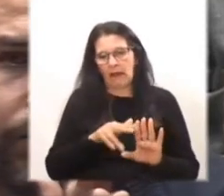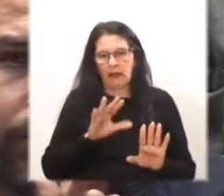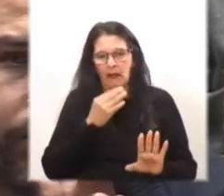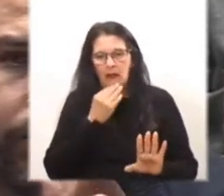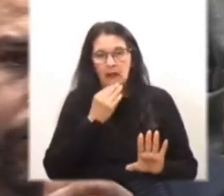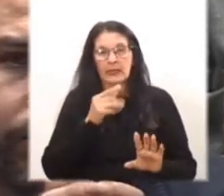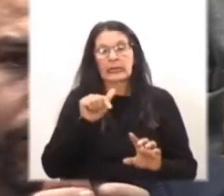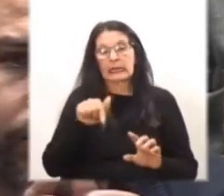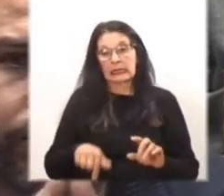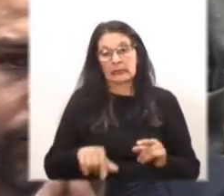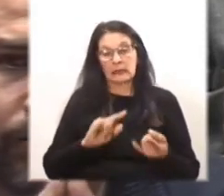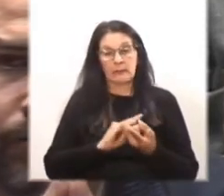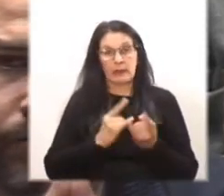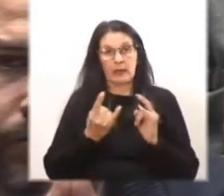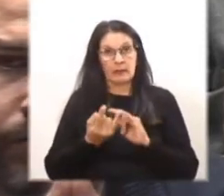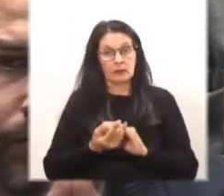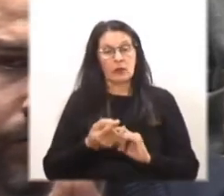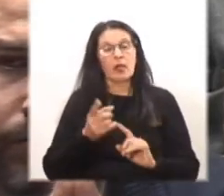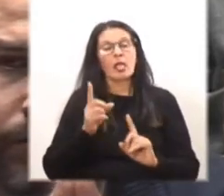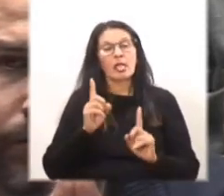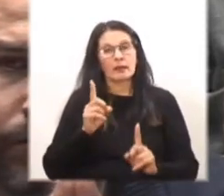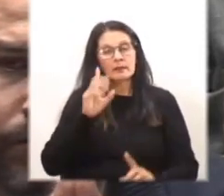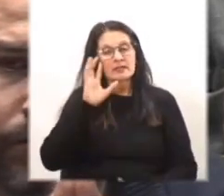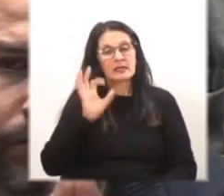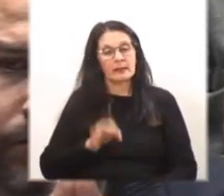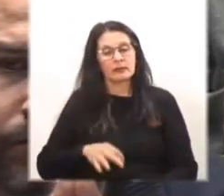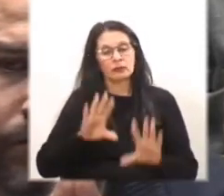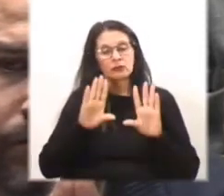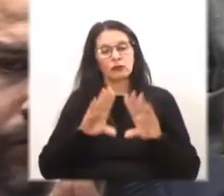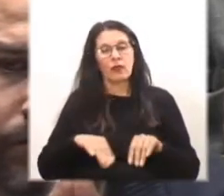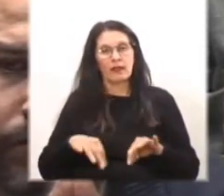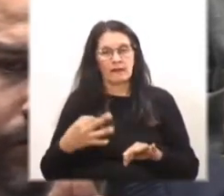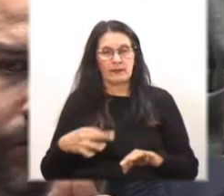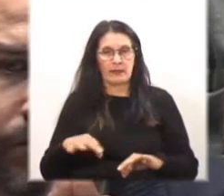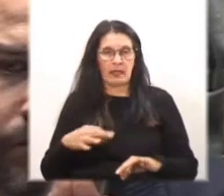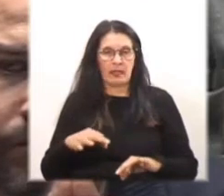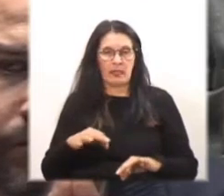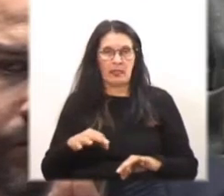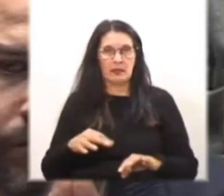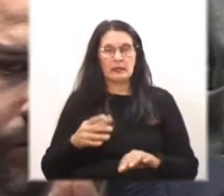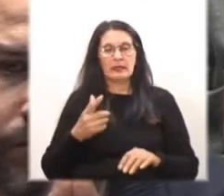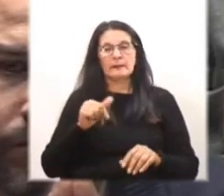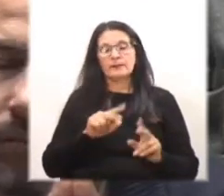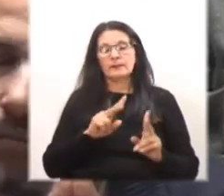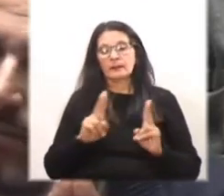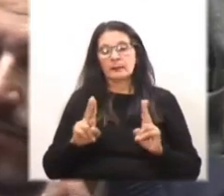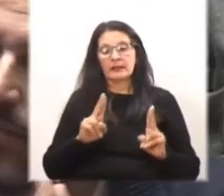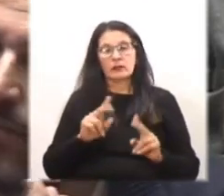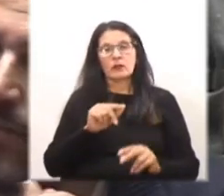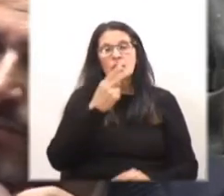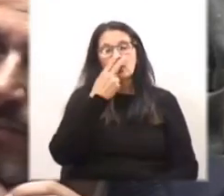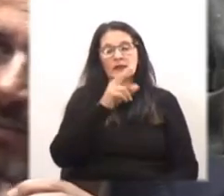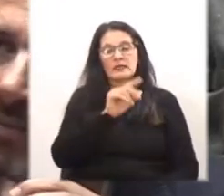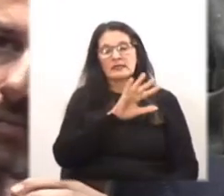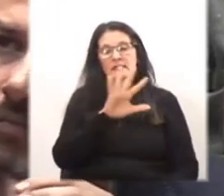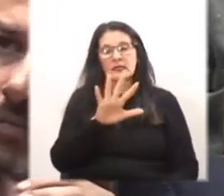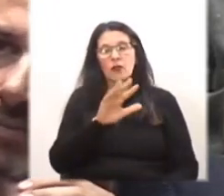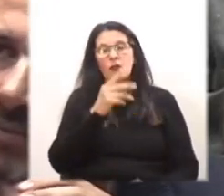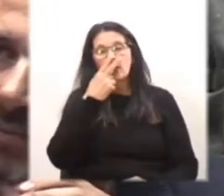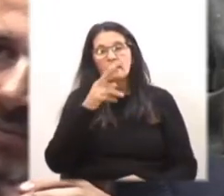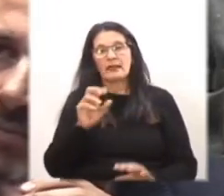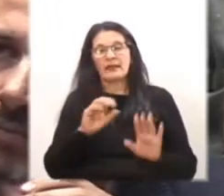este Parlamento se merece saber toda la verdad. En el periodo 2005-2010, señor